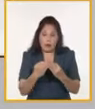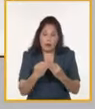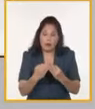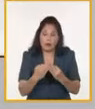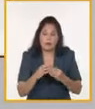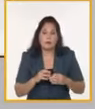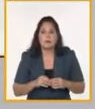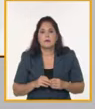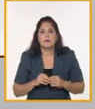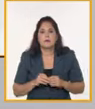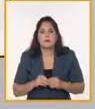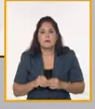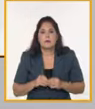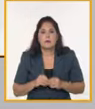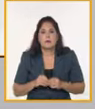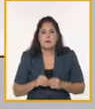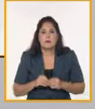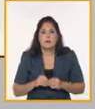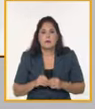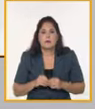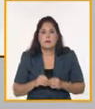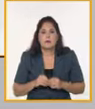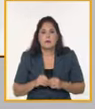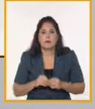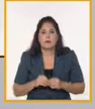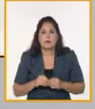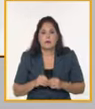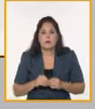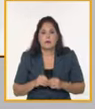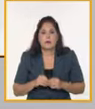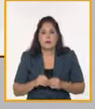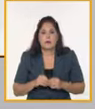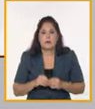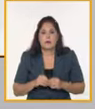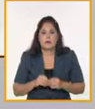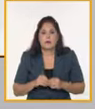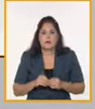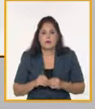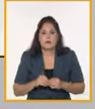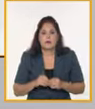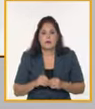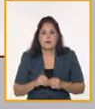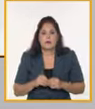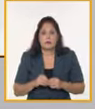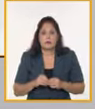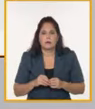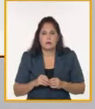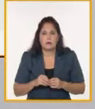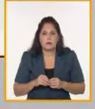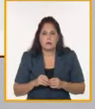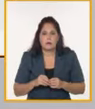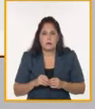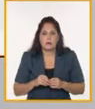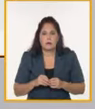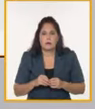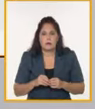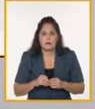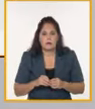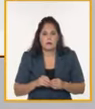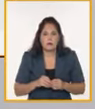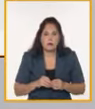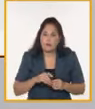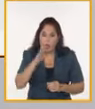relación con lo que había anteriormente porque al final eh eran una era Era tengo que hablar así con la transparencia que me caracteriza una